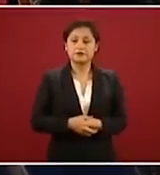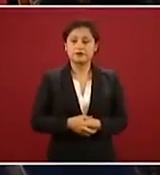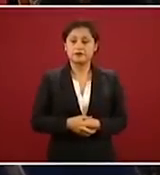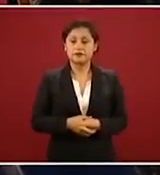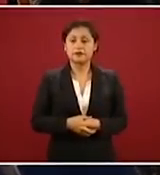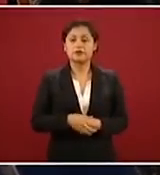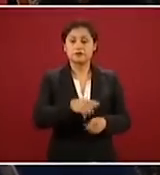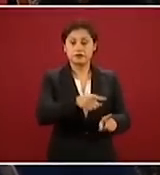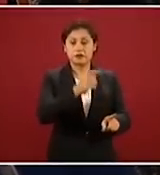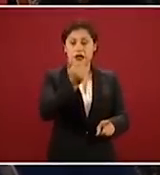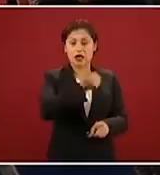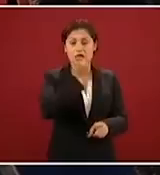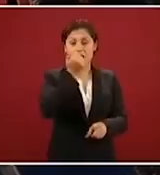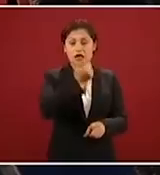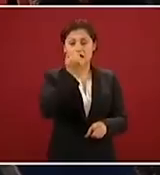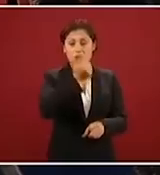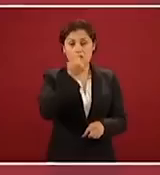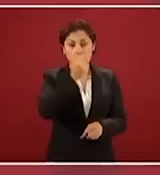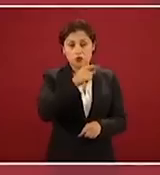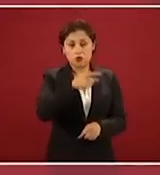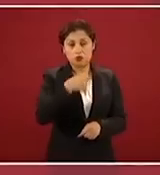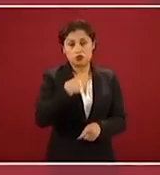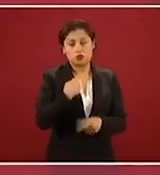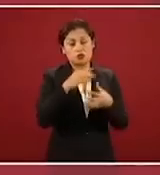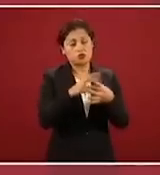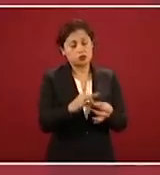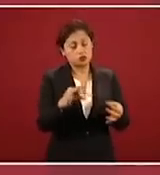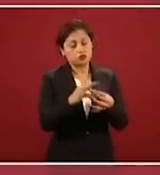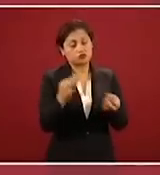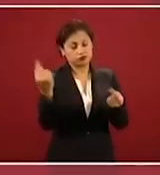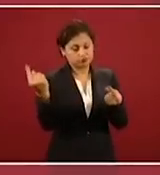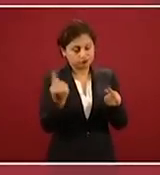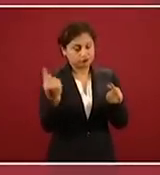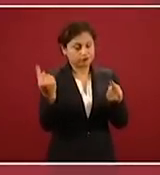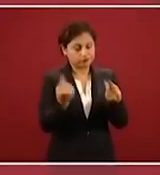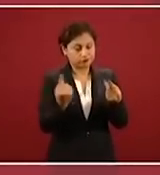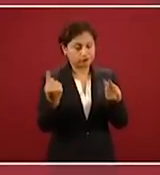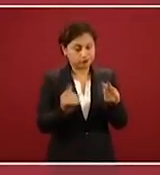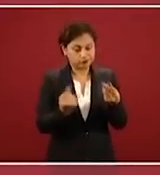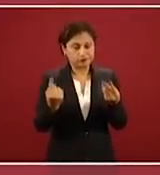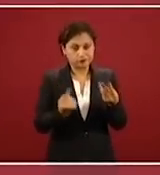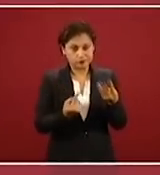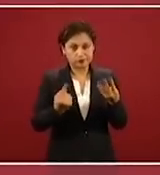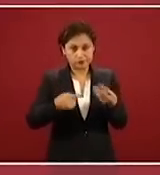al alumno lo que se está haciendo, lo que significa